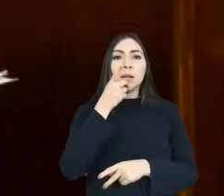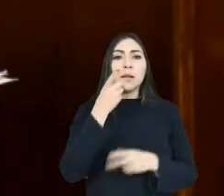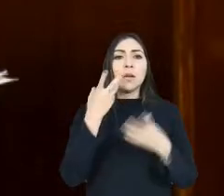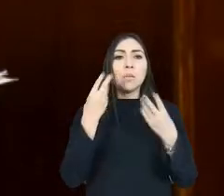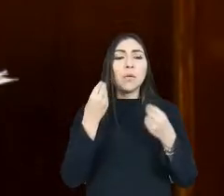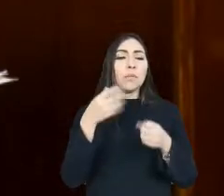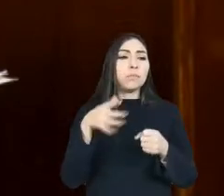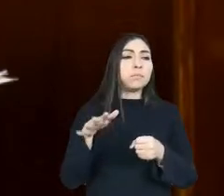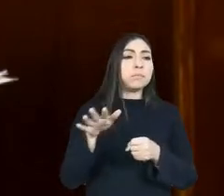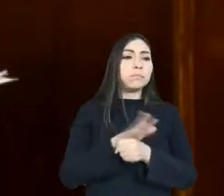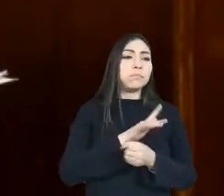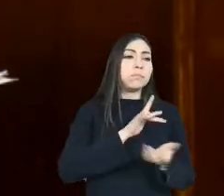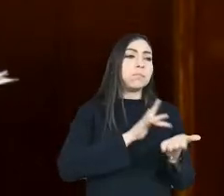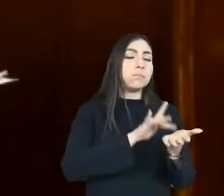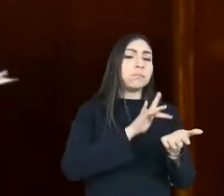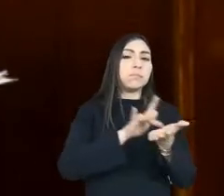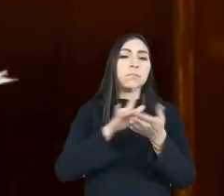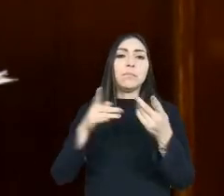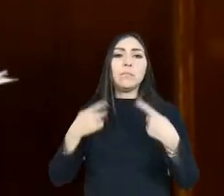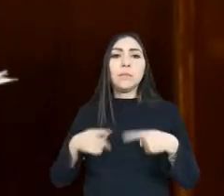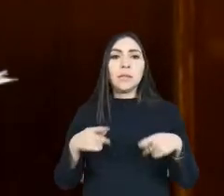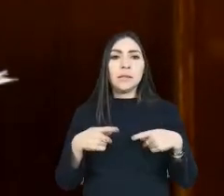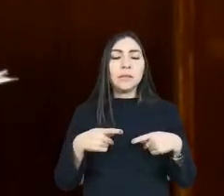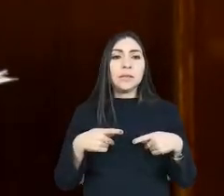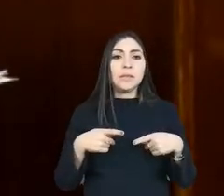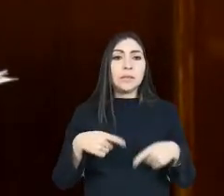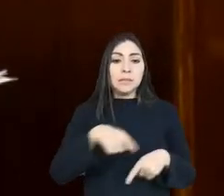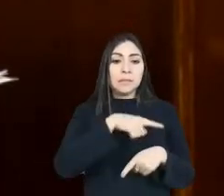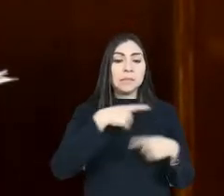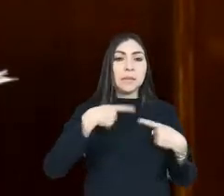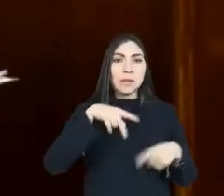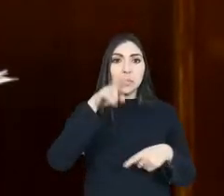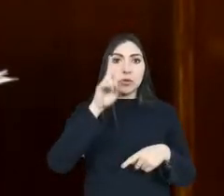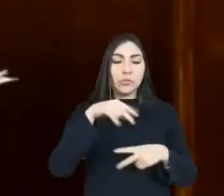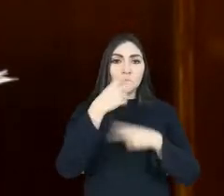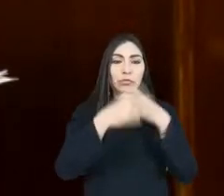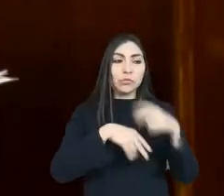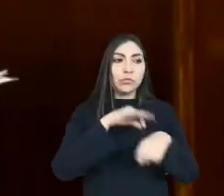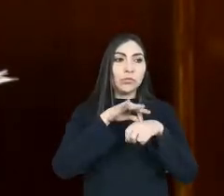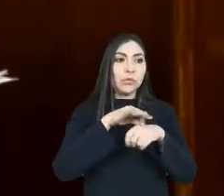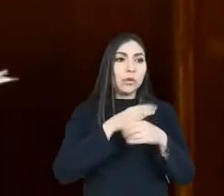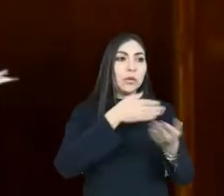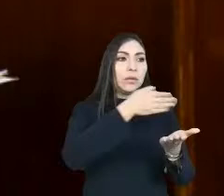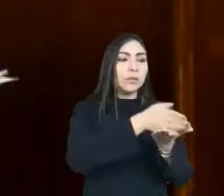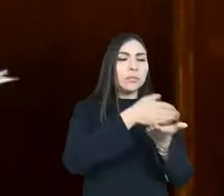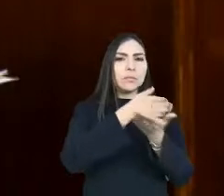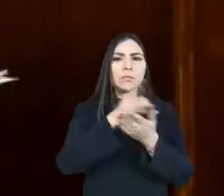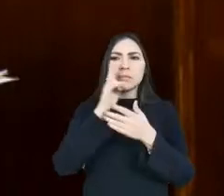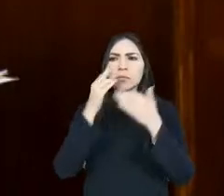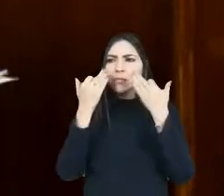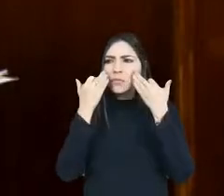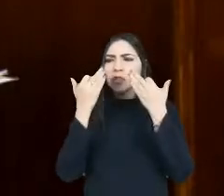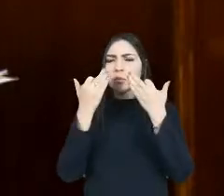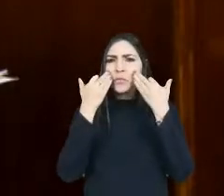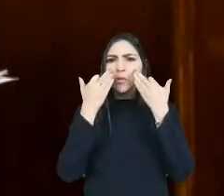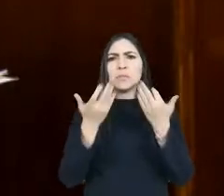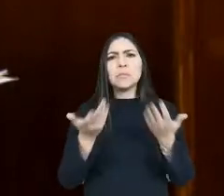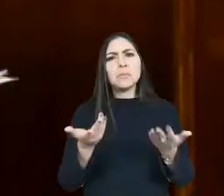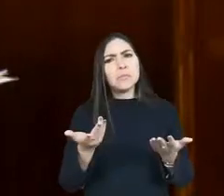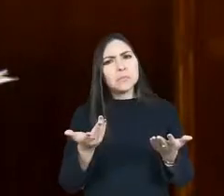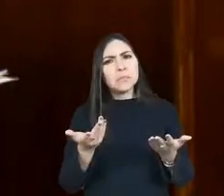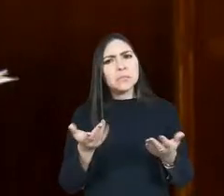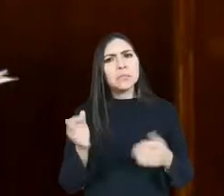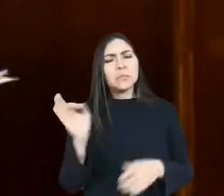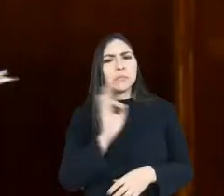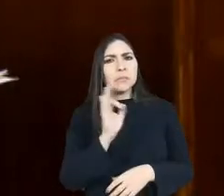asistencialismo. Quienes estamos recorriendo las comunidades constatamos que tal vez puede tener razón si